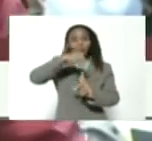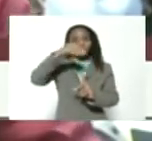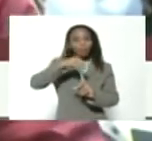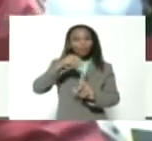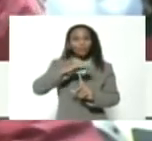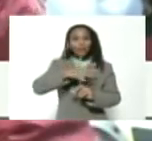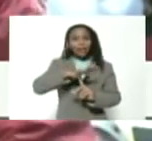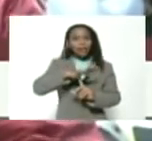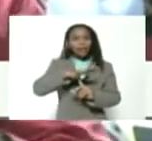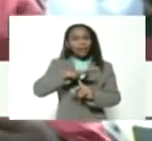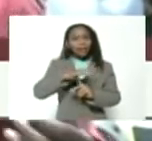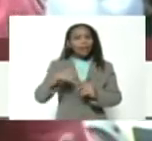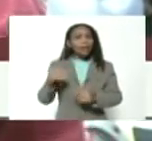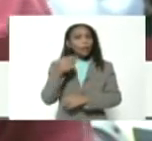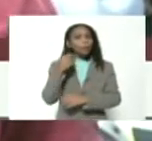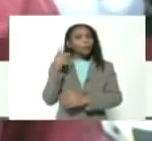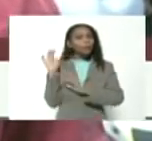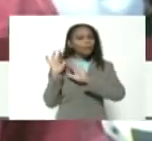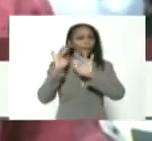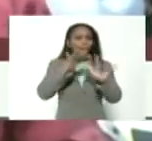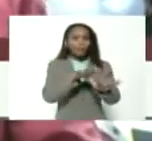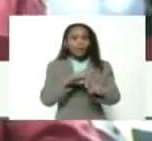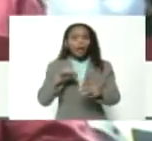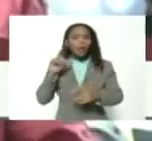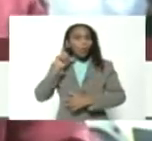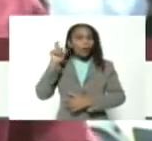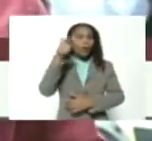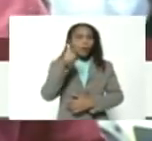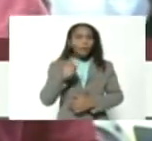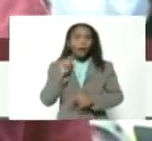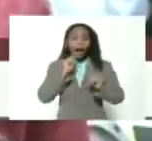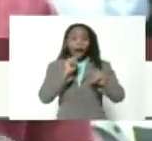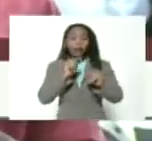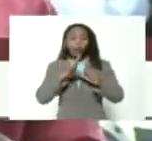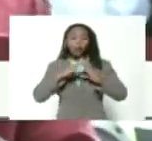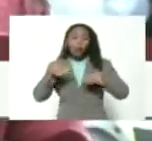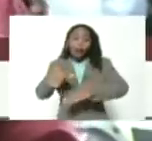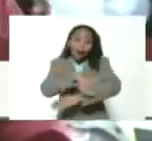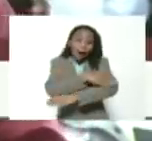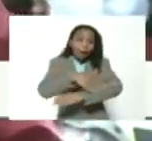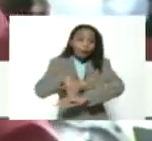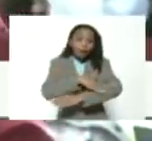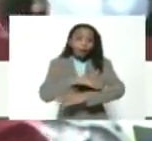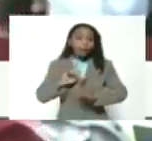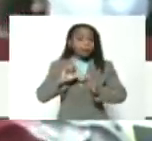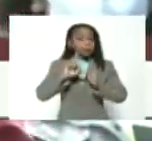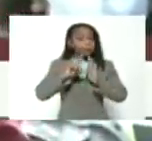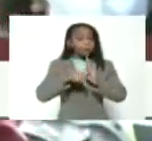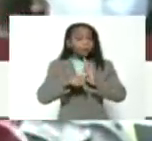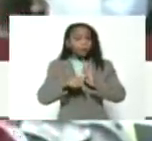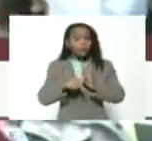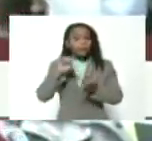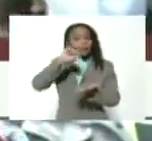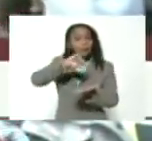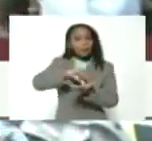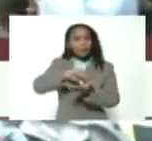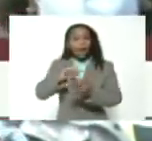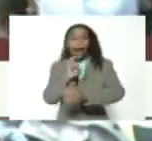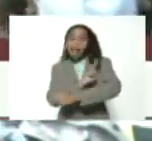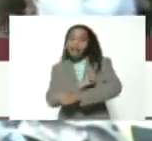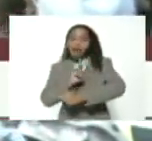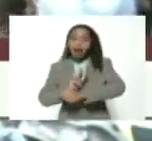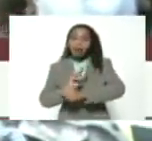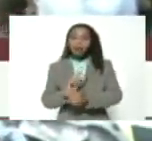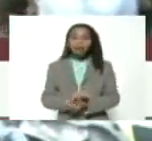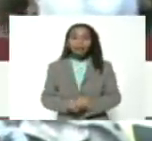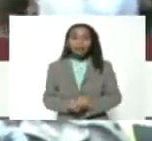que era donde llegaban los autobuses de Guarena. Y ahí toda esa avenida. Y luego se centró en el Valle.